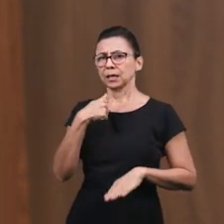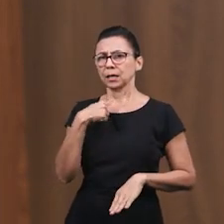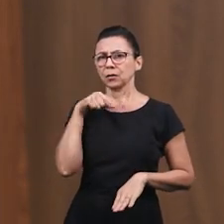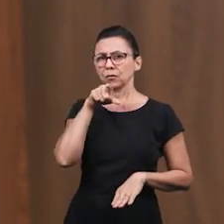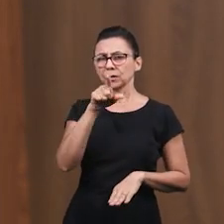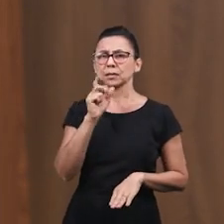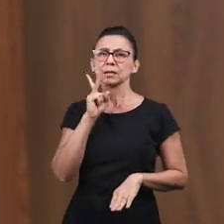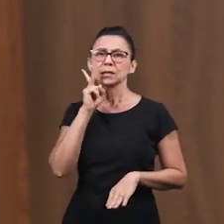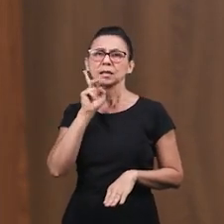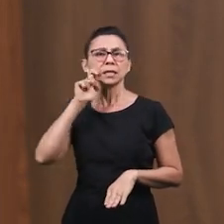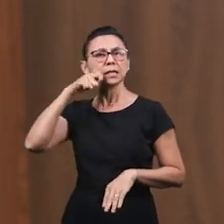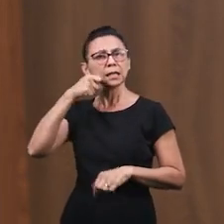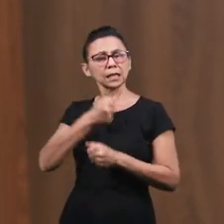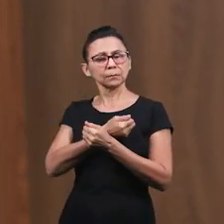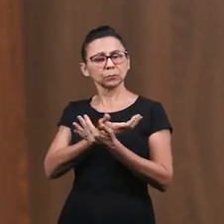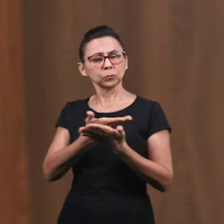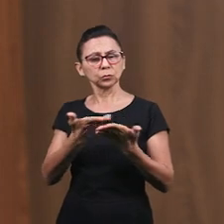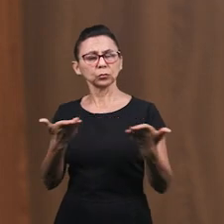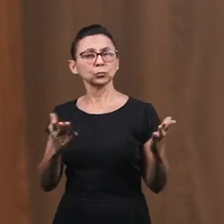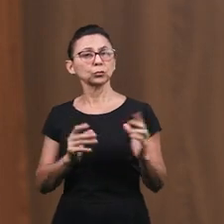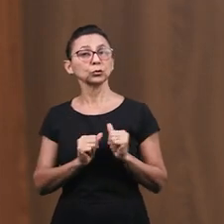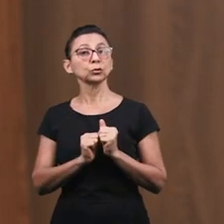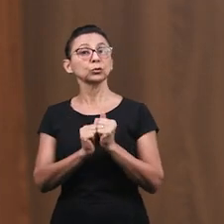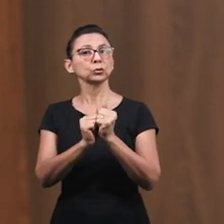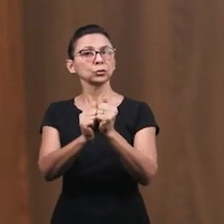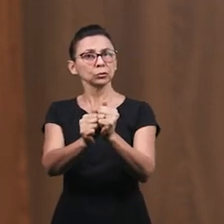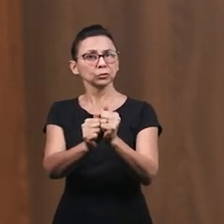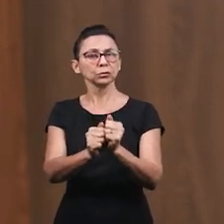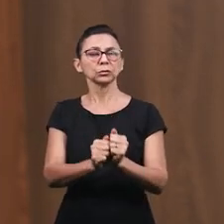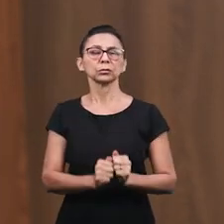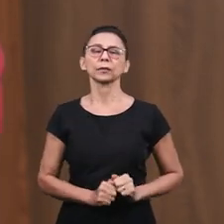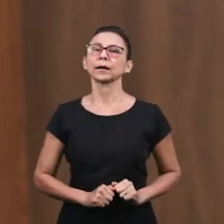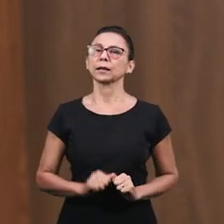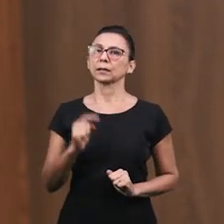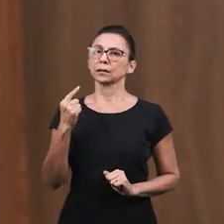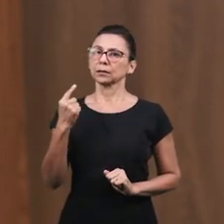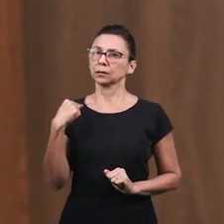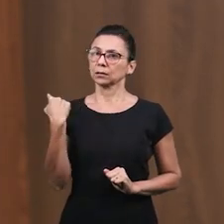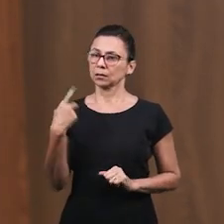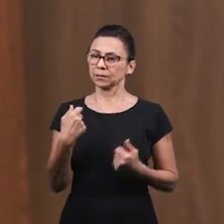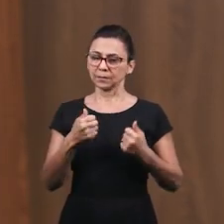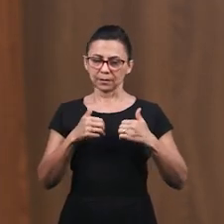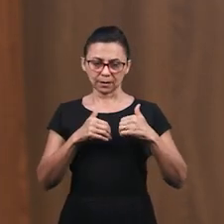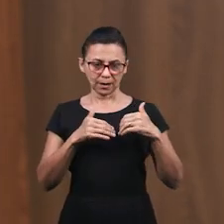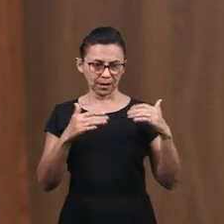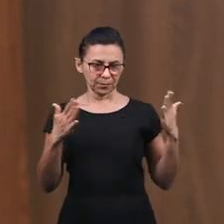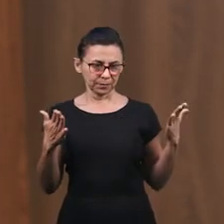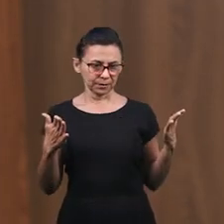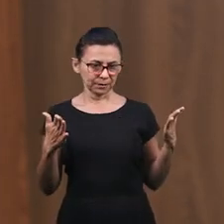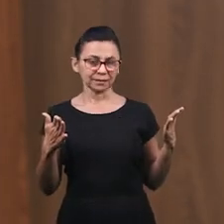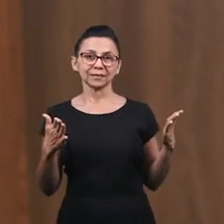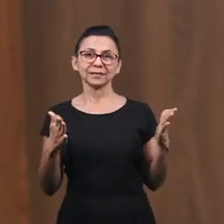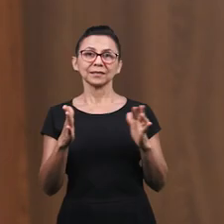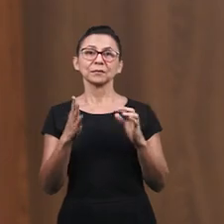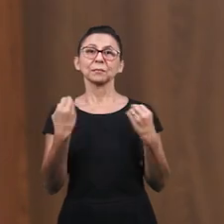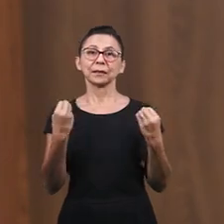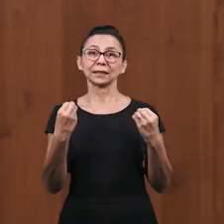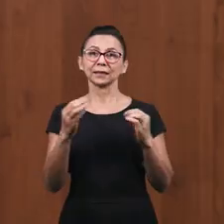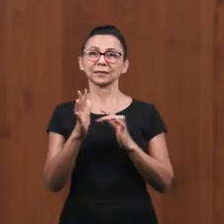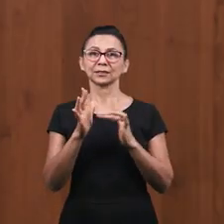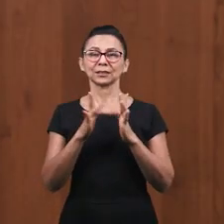conmigo. Jesús está en la puerta de tu corazón golpeando, y nosotros tenemos que abrir nuestro corazón para que Jesús